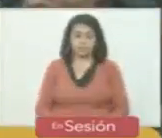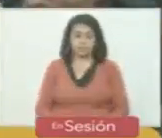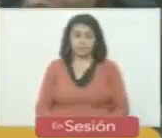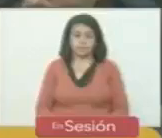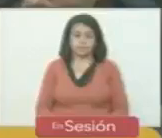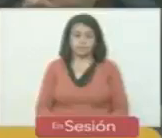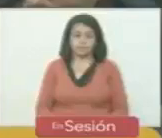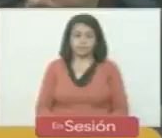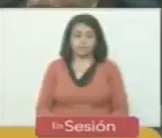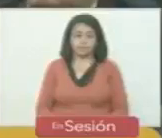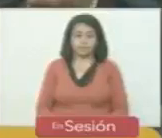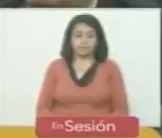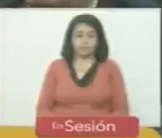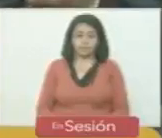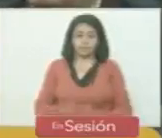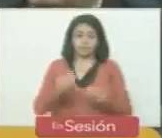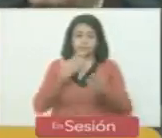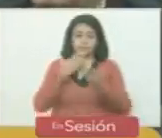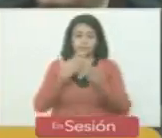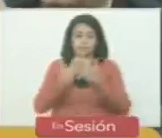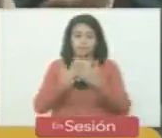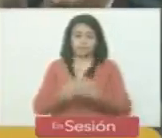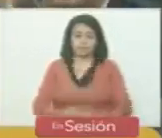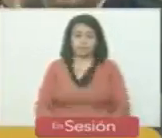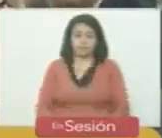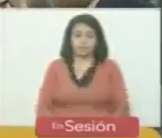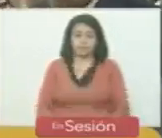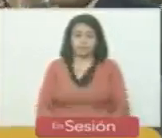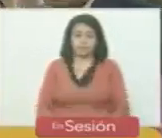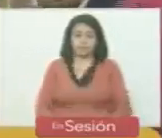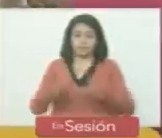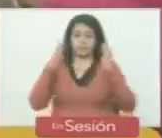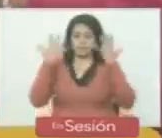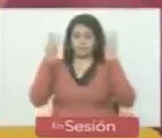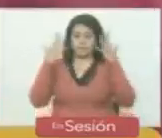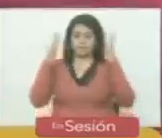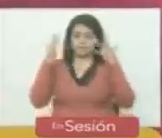1999. Xiane Tian. Muchas gracias.